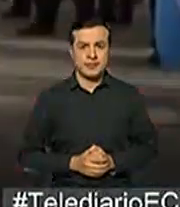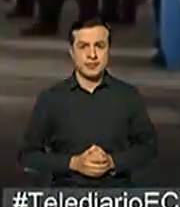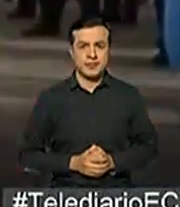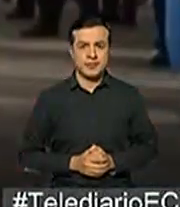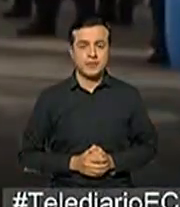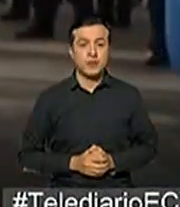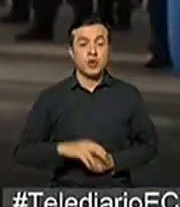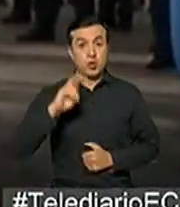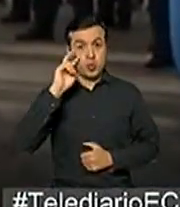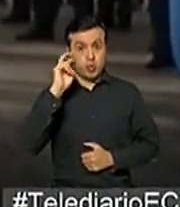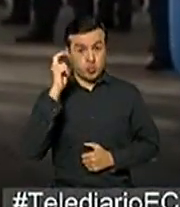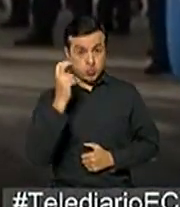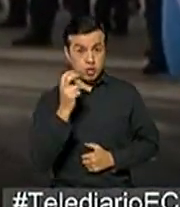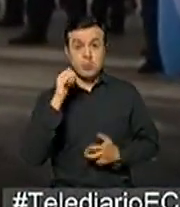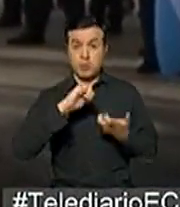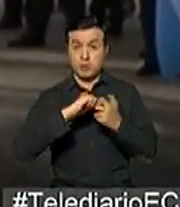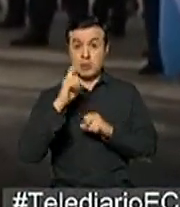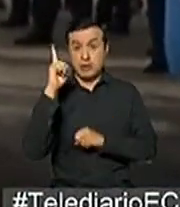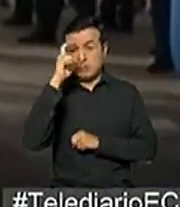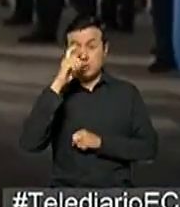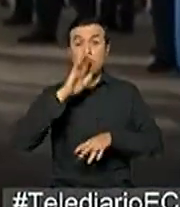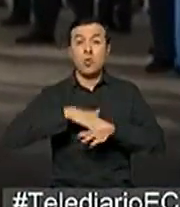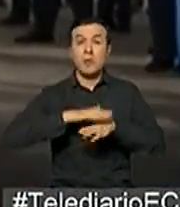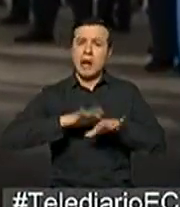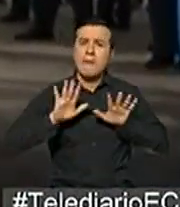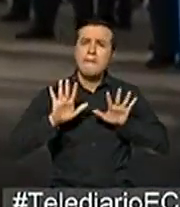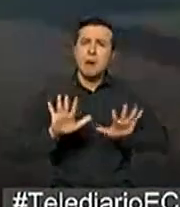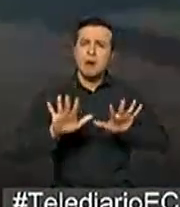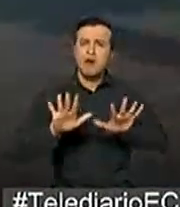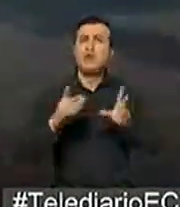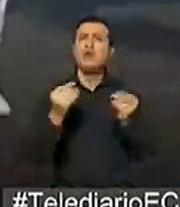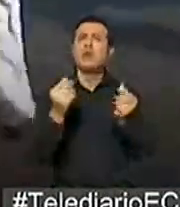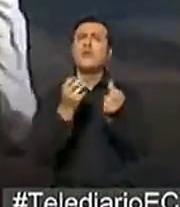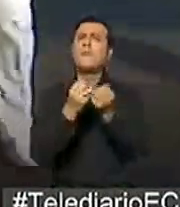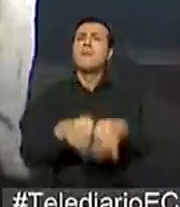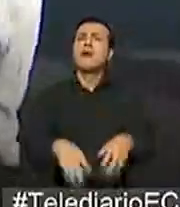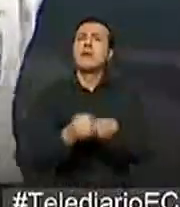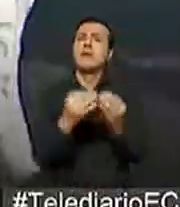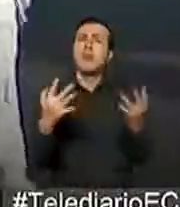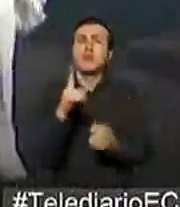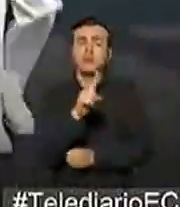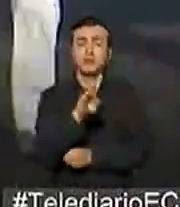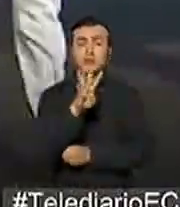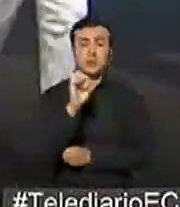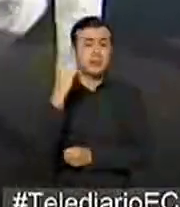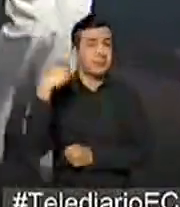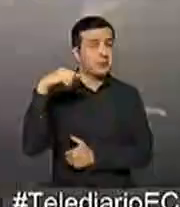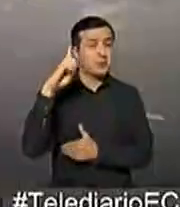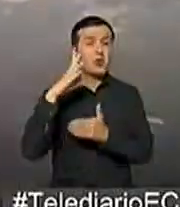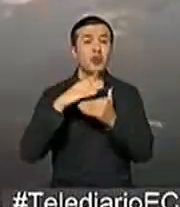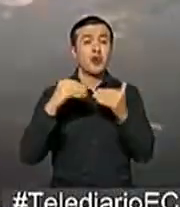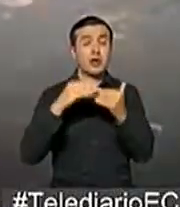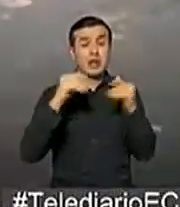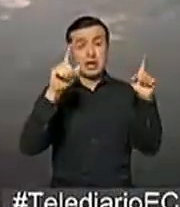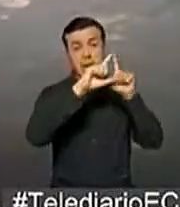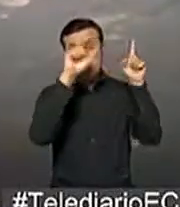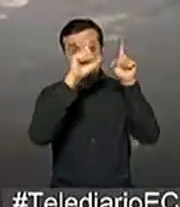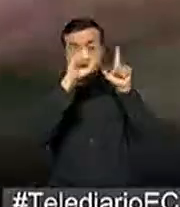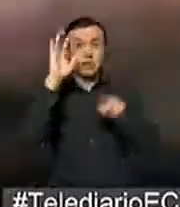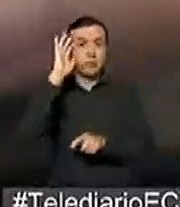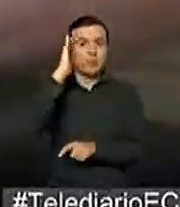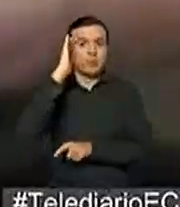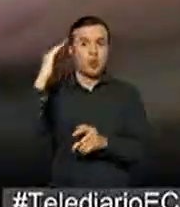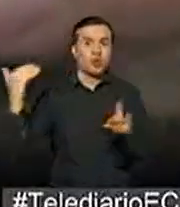y el turismo fue afectado con el paro nacional las pérdidas alcanzan los 140 millones de dólares empresarios temen que el